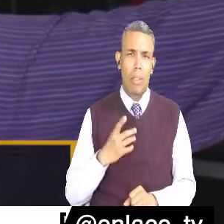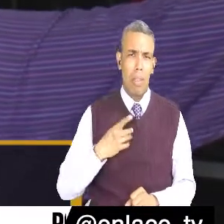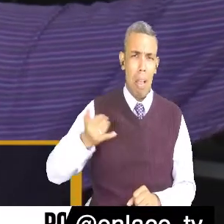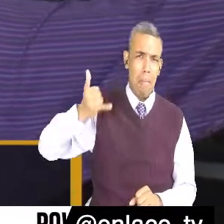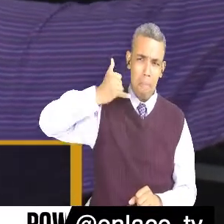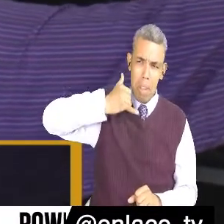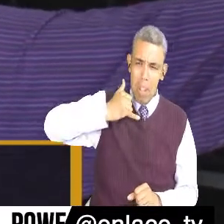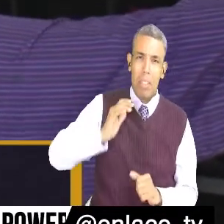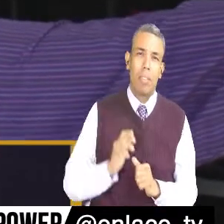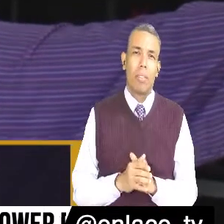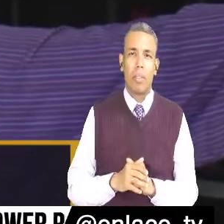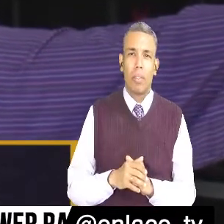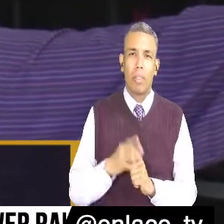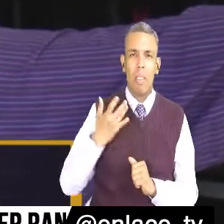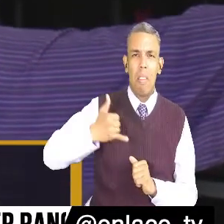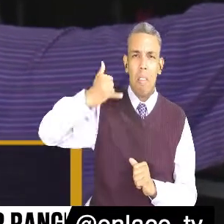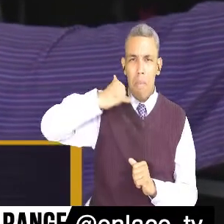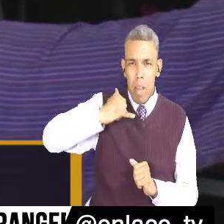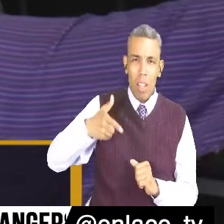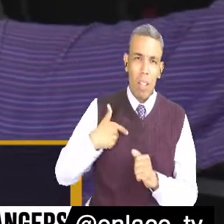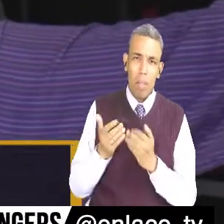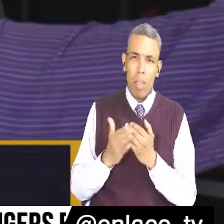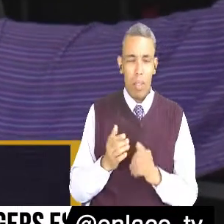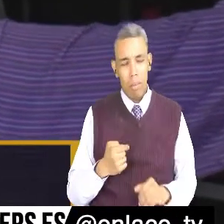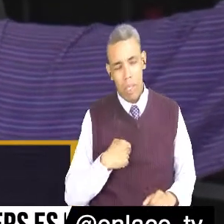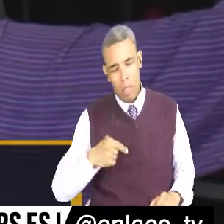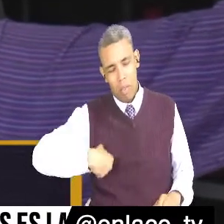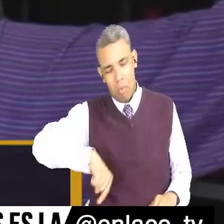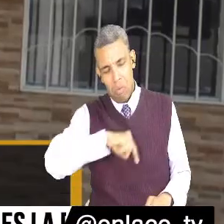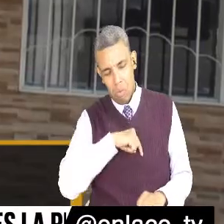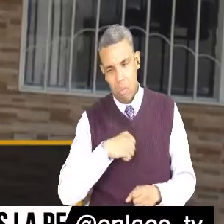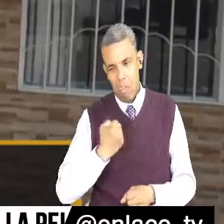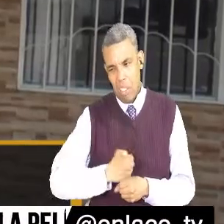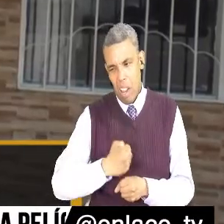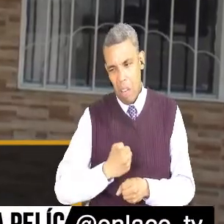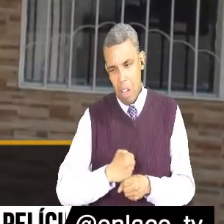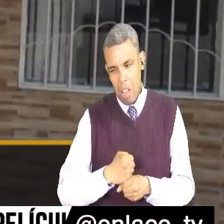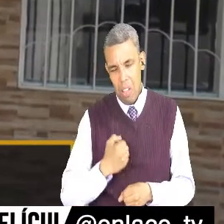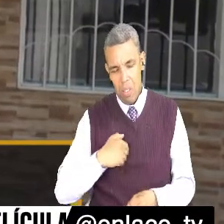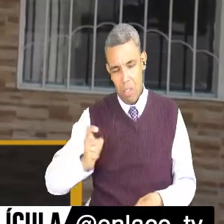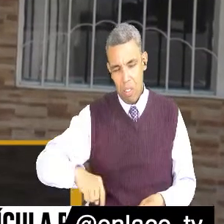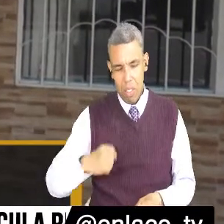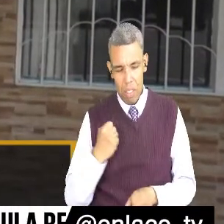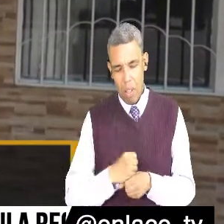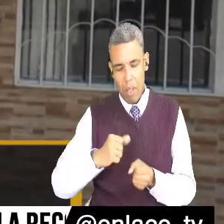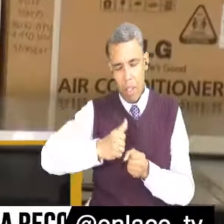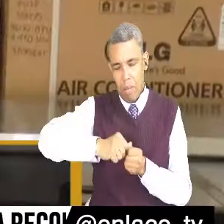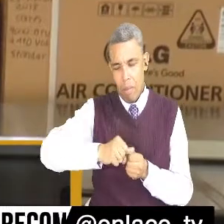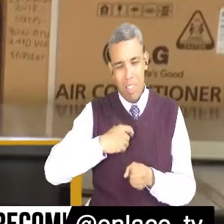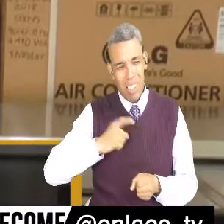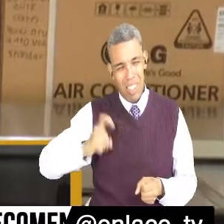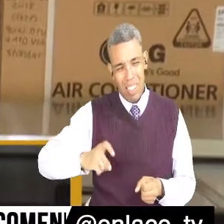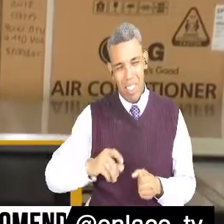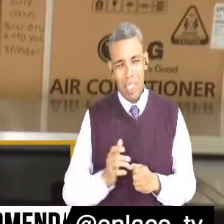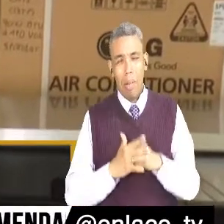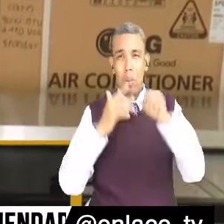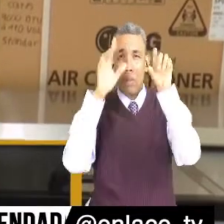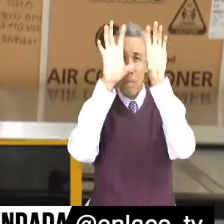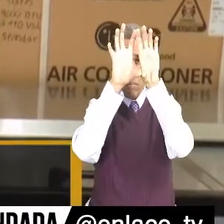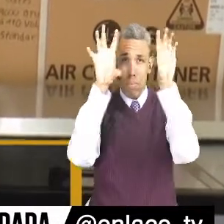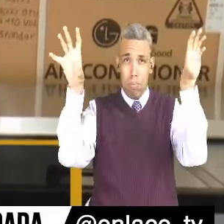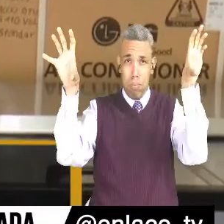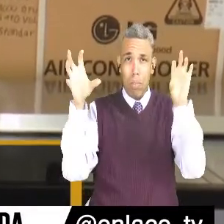señores haciéndose pasar por funcionarios de Ecopetrol, que necesitaban unos aires con urgencia para una